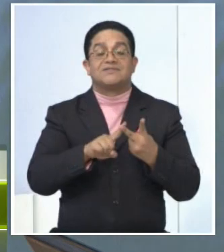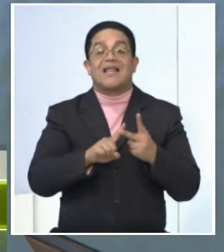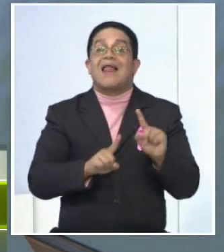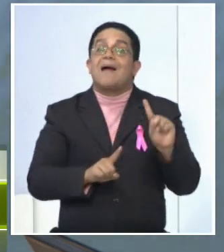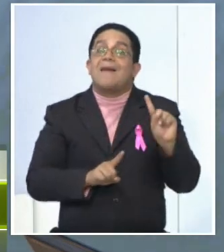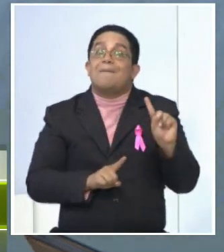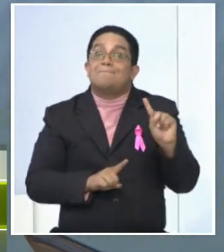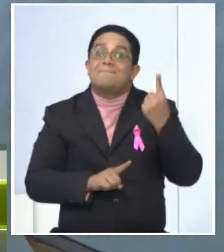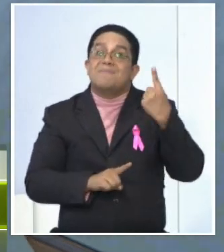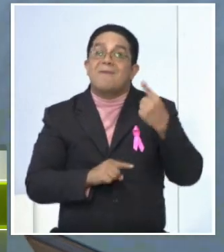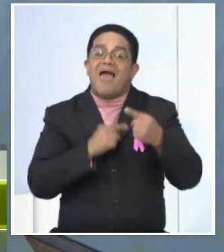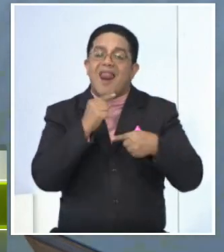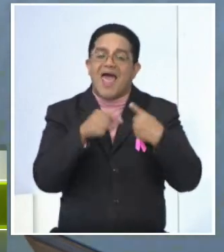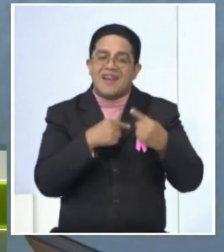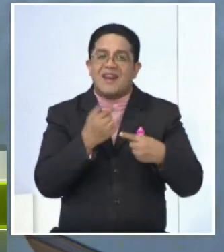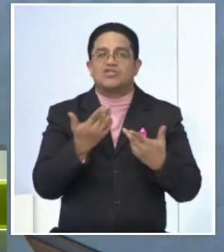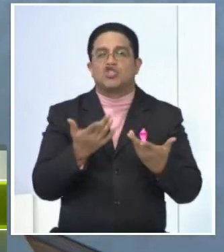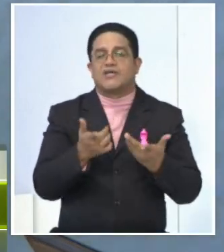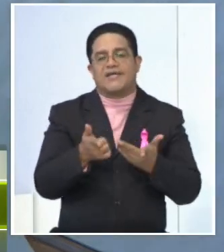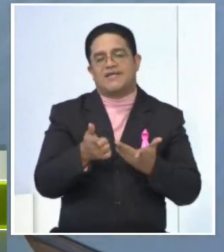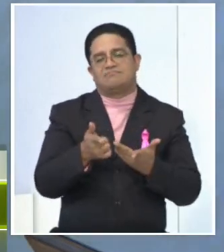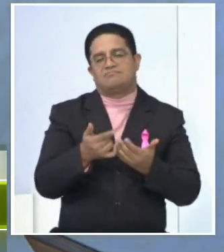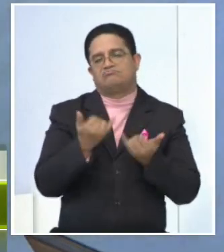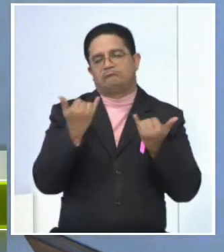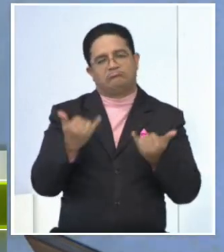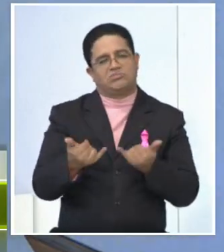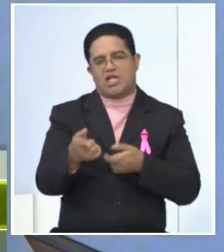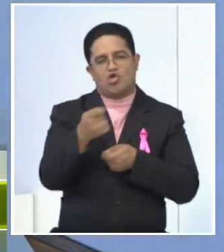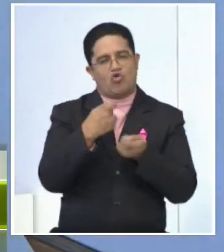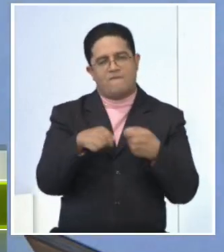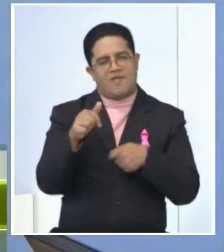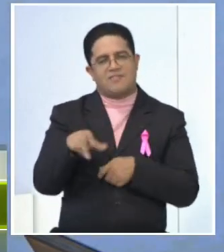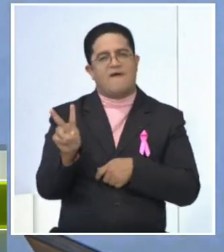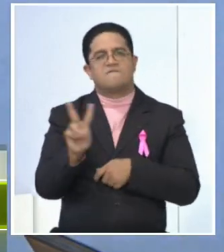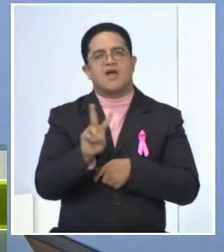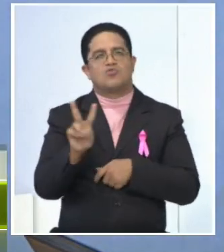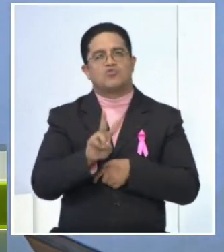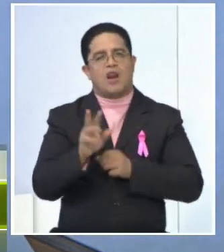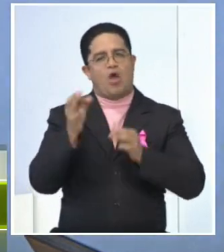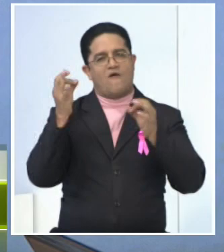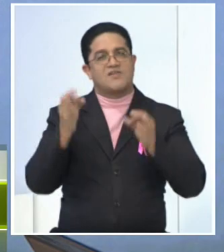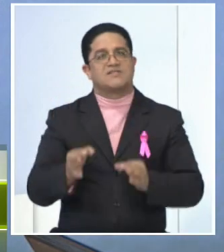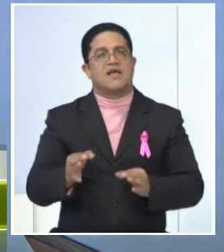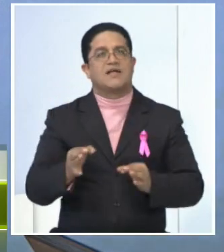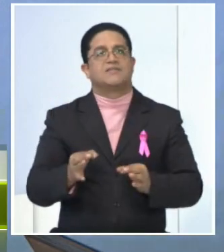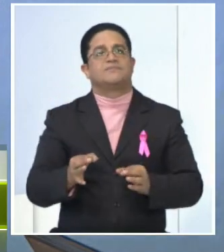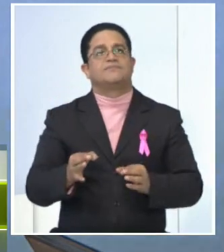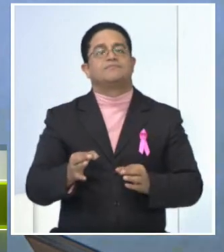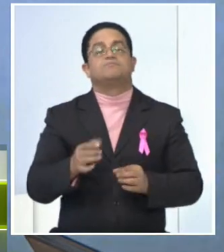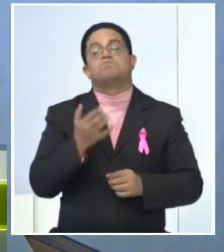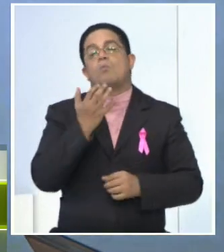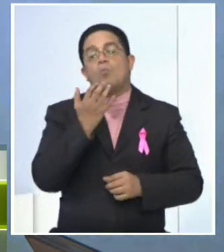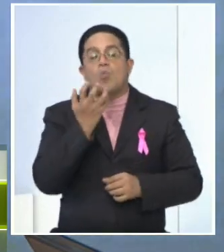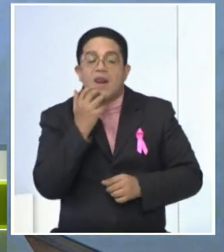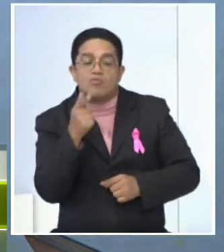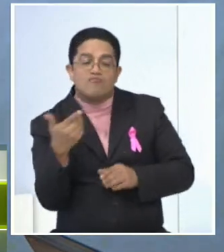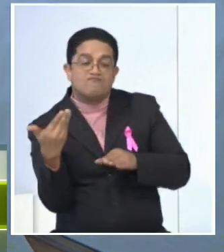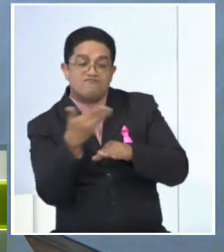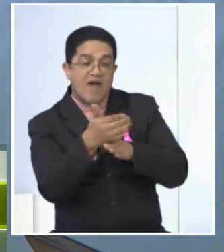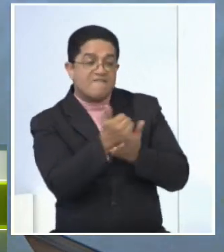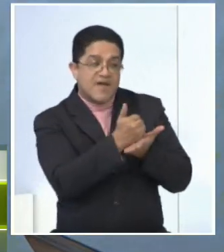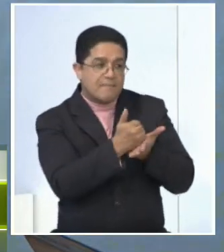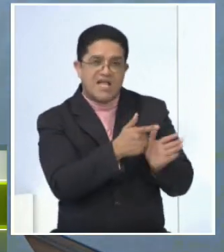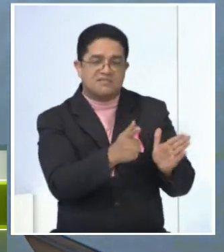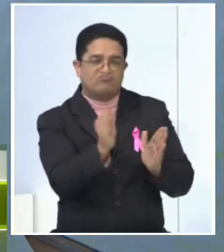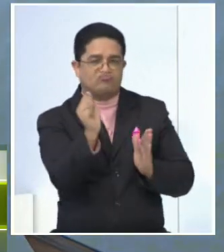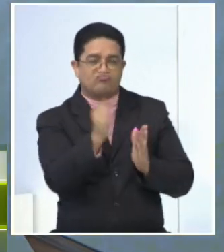primera generación que no están disponibles en el país de manera oficial, es decir, usted va a ir a una farmacia y no va a